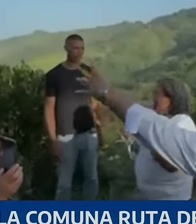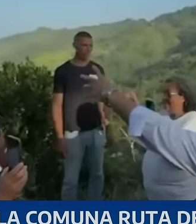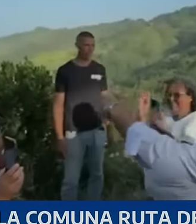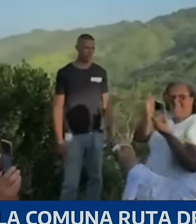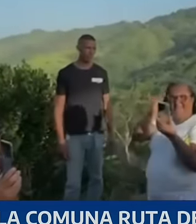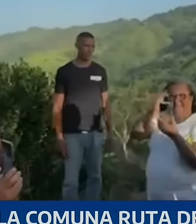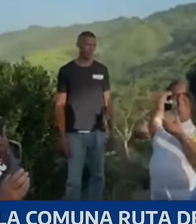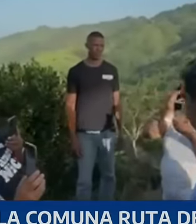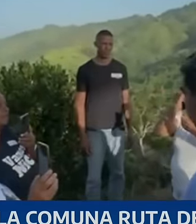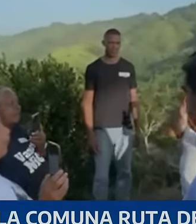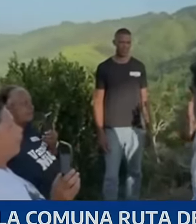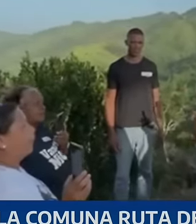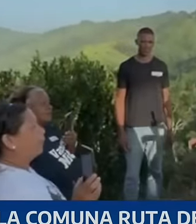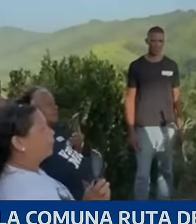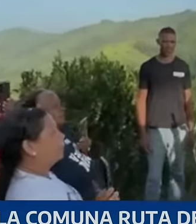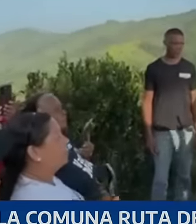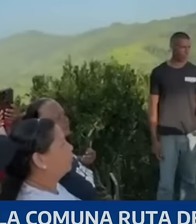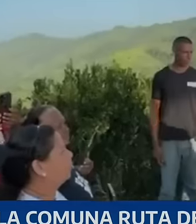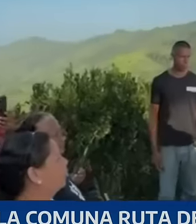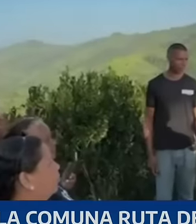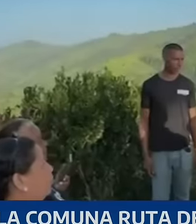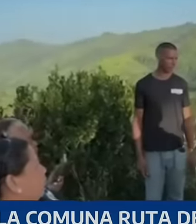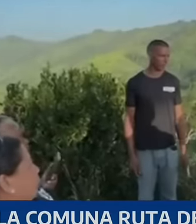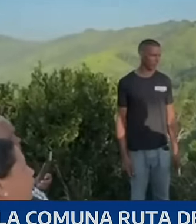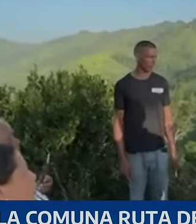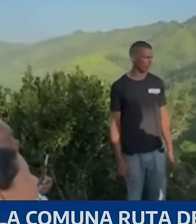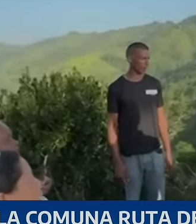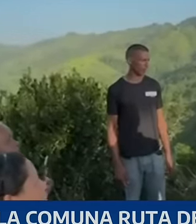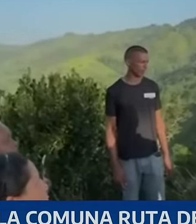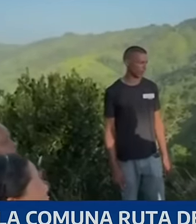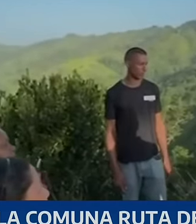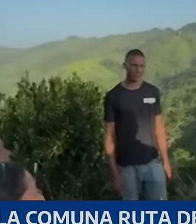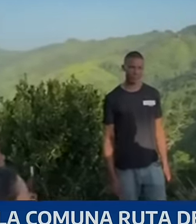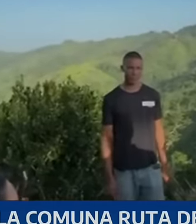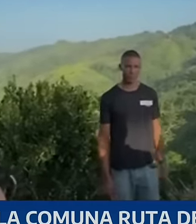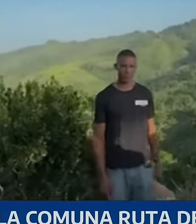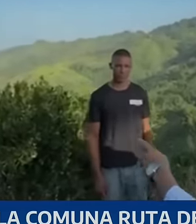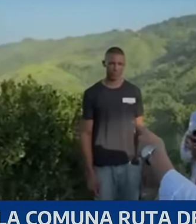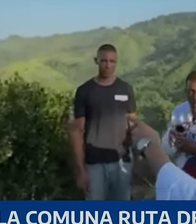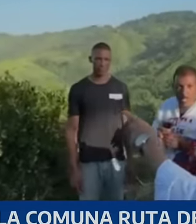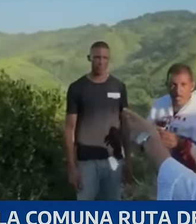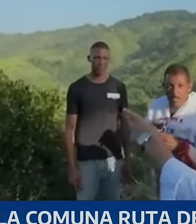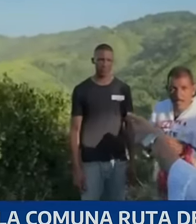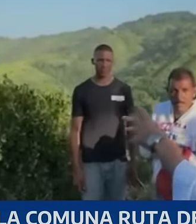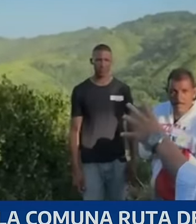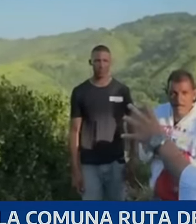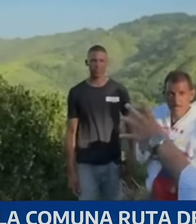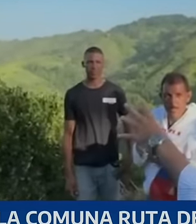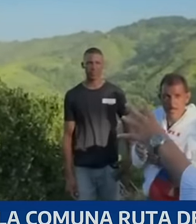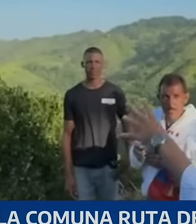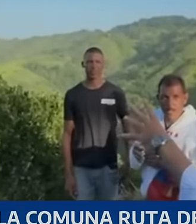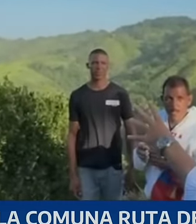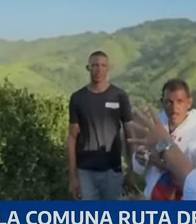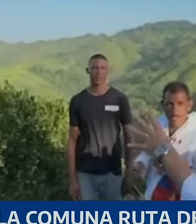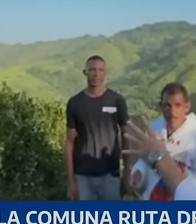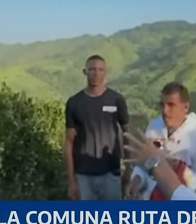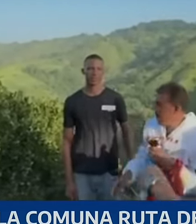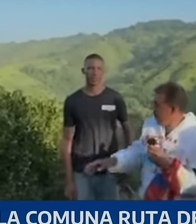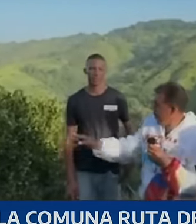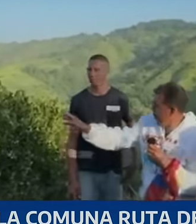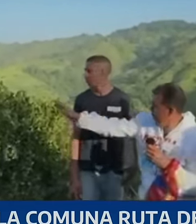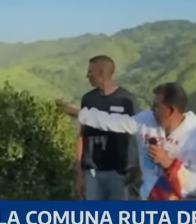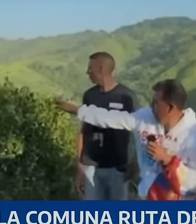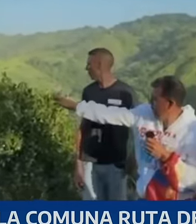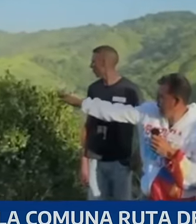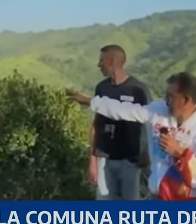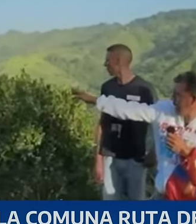queda iote después de la montaña que hay alote nosotros nosotros por esta vía ahí está la mar sí correcto